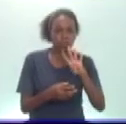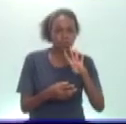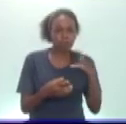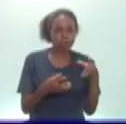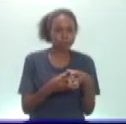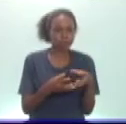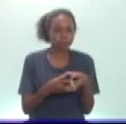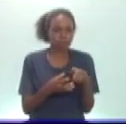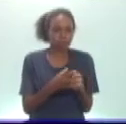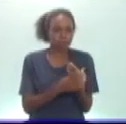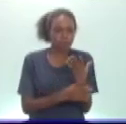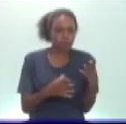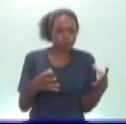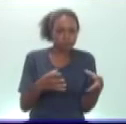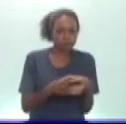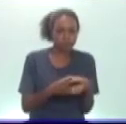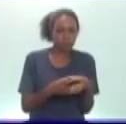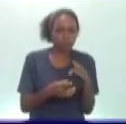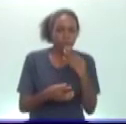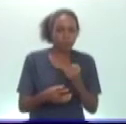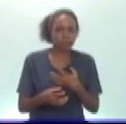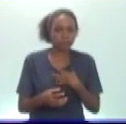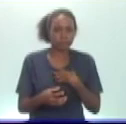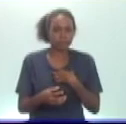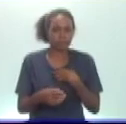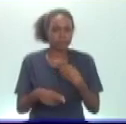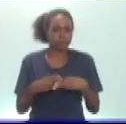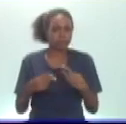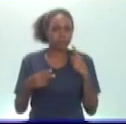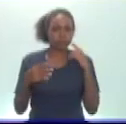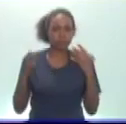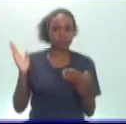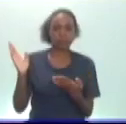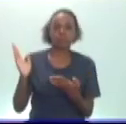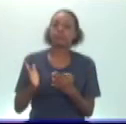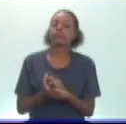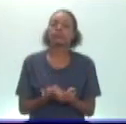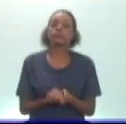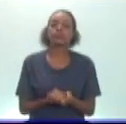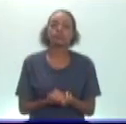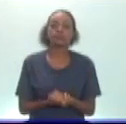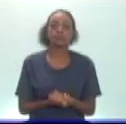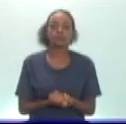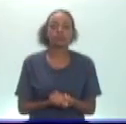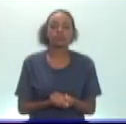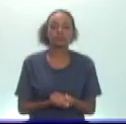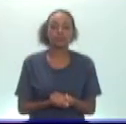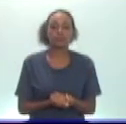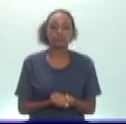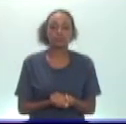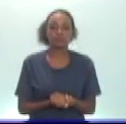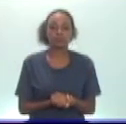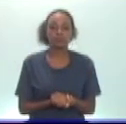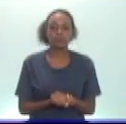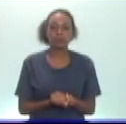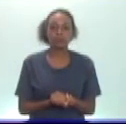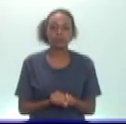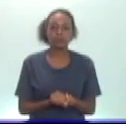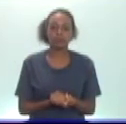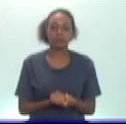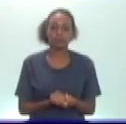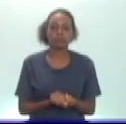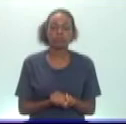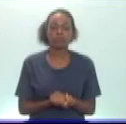necesario coleccionar? Como inciso A, yo les pongo buscar en el diccionario el significado de la